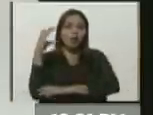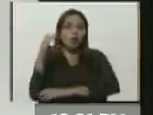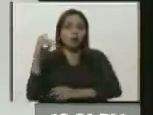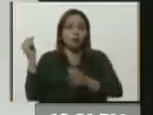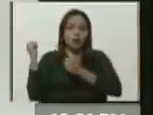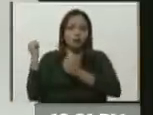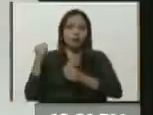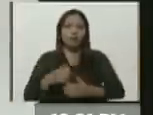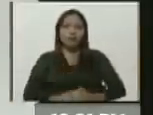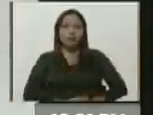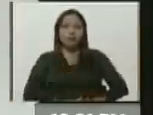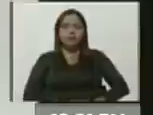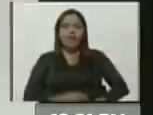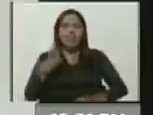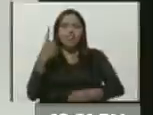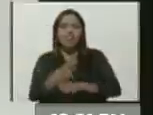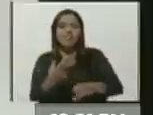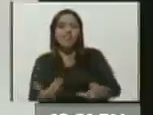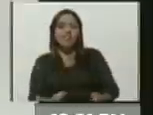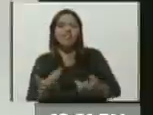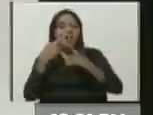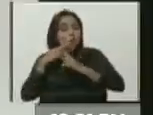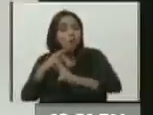que está obligado a responder.